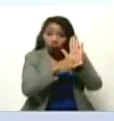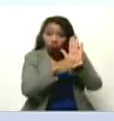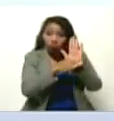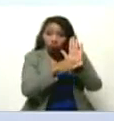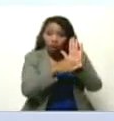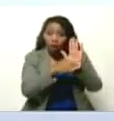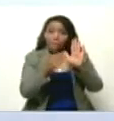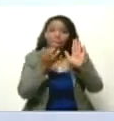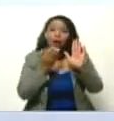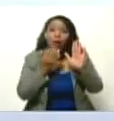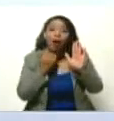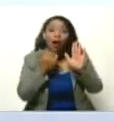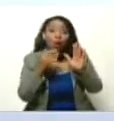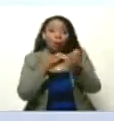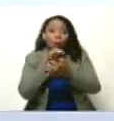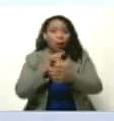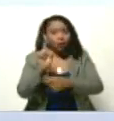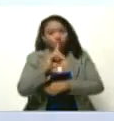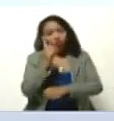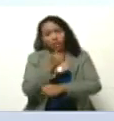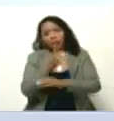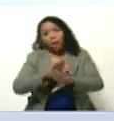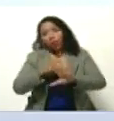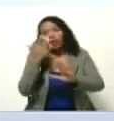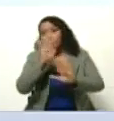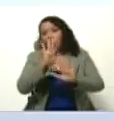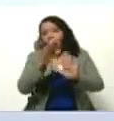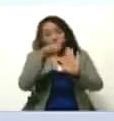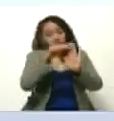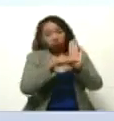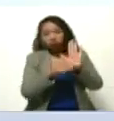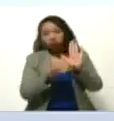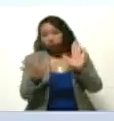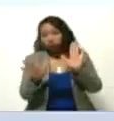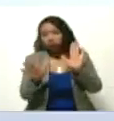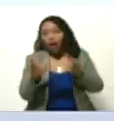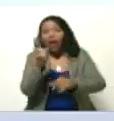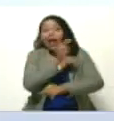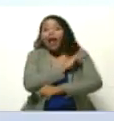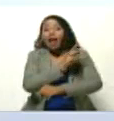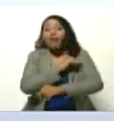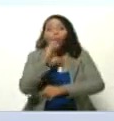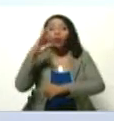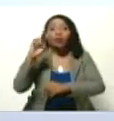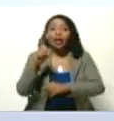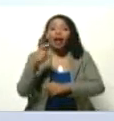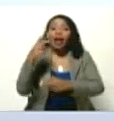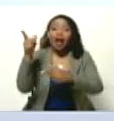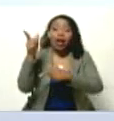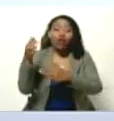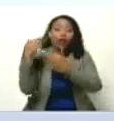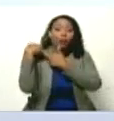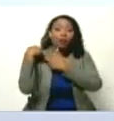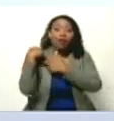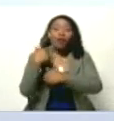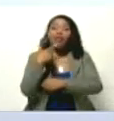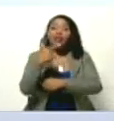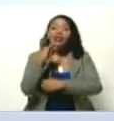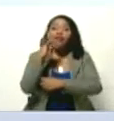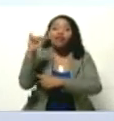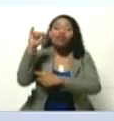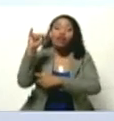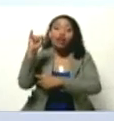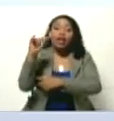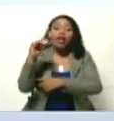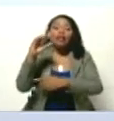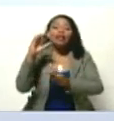problema. Los jefes y jefas de UH serán los encargados de transmitir los reportes. A través de los